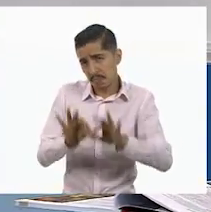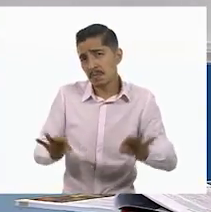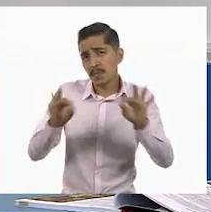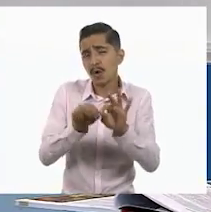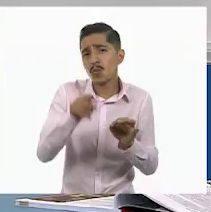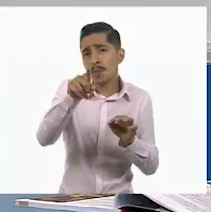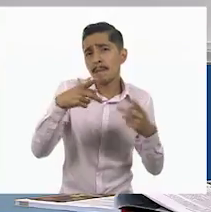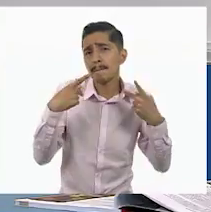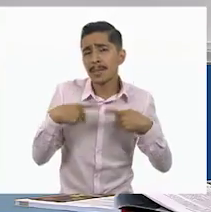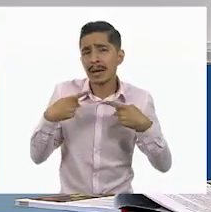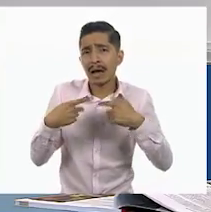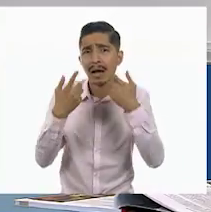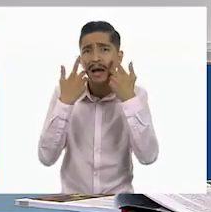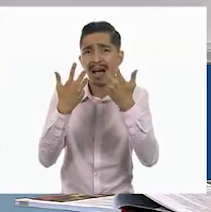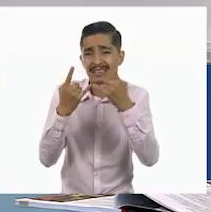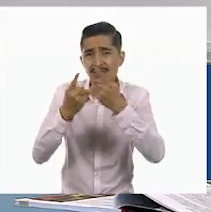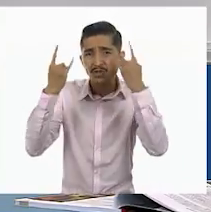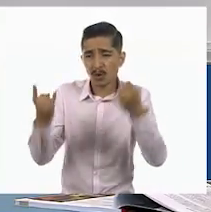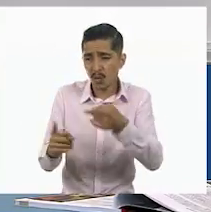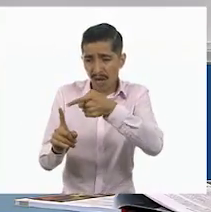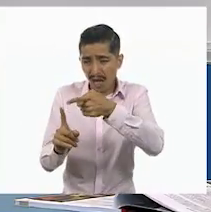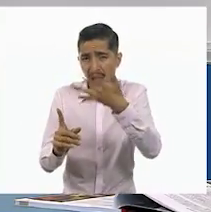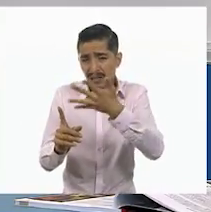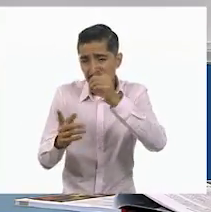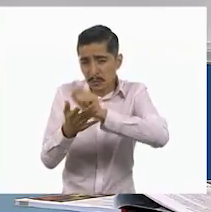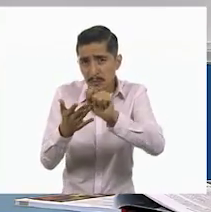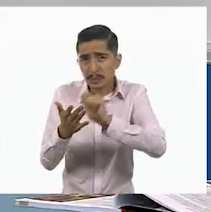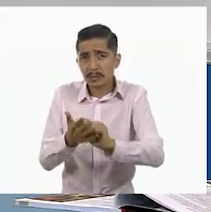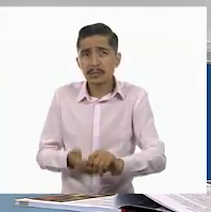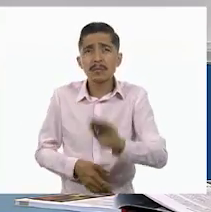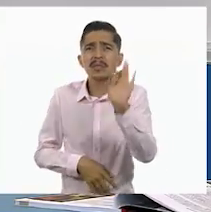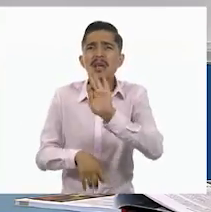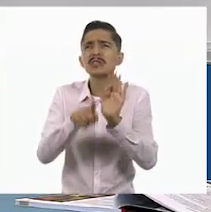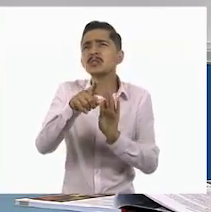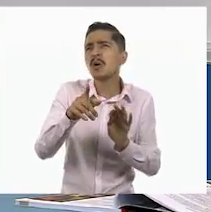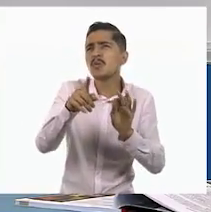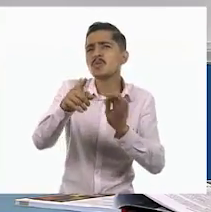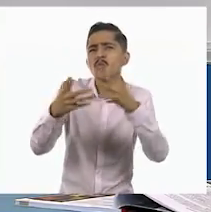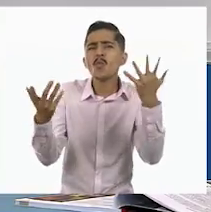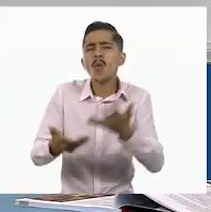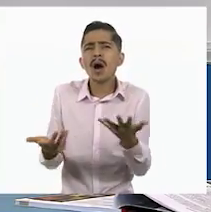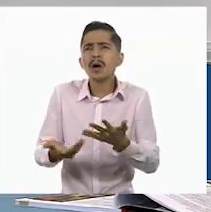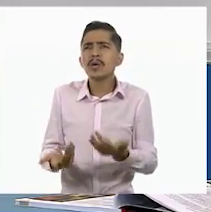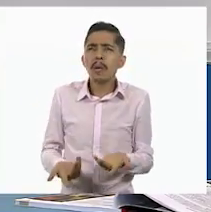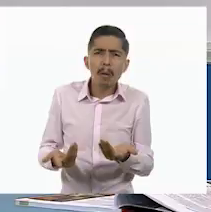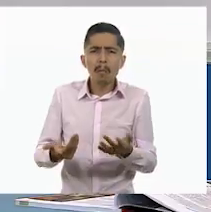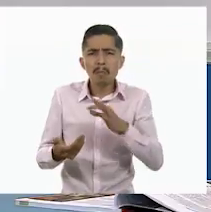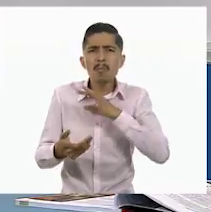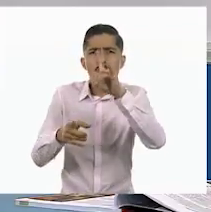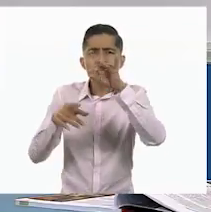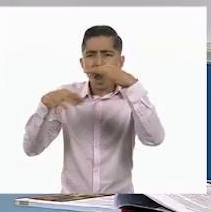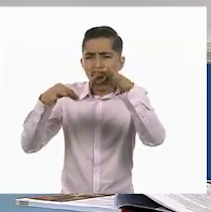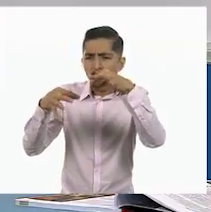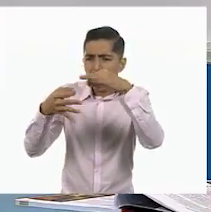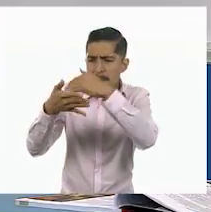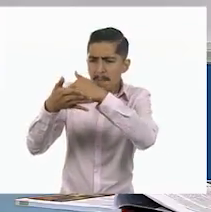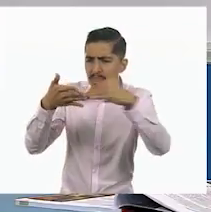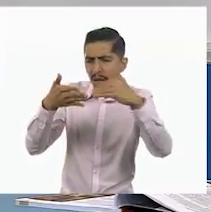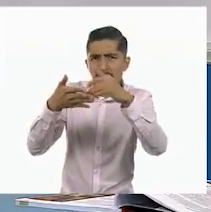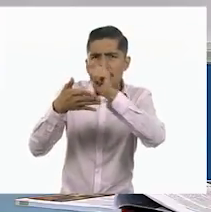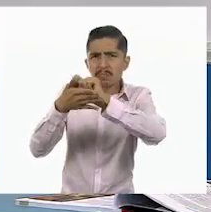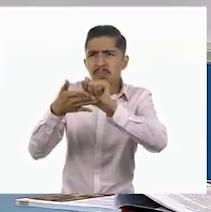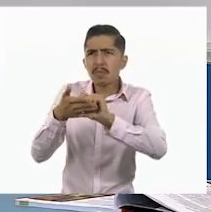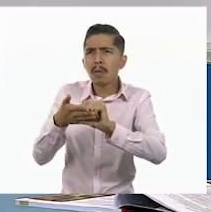la persona de la que hiciste la biografía. Si tú lo haces en media cuartilla, pues la información va a ser